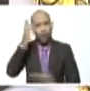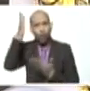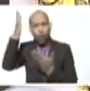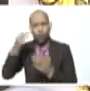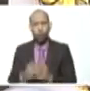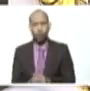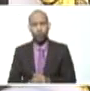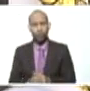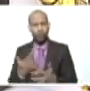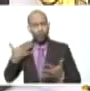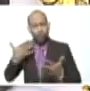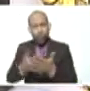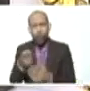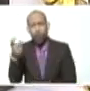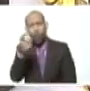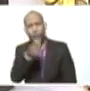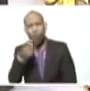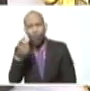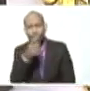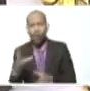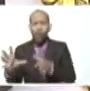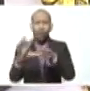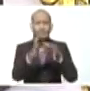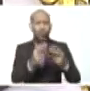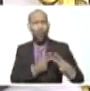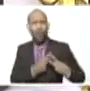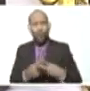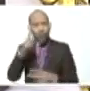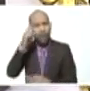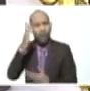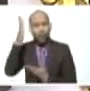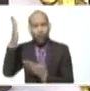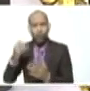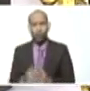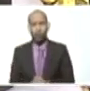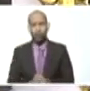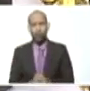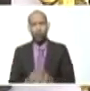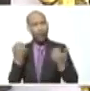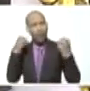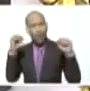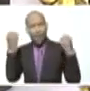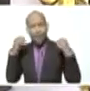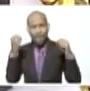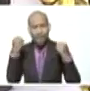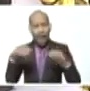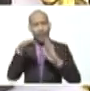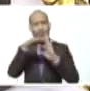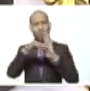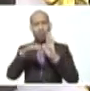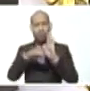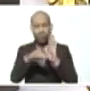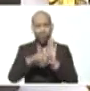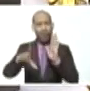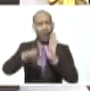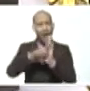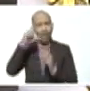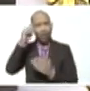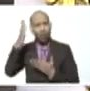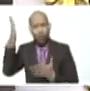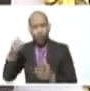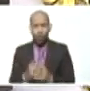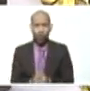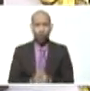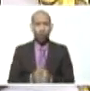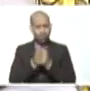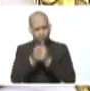su constante búsqueda por hacer la voluntad de Dios, su poner en práctica los mandamientos, su ser discípulo